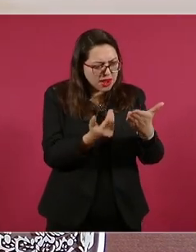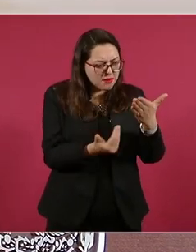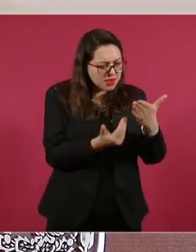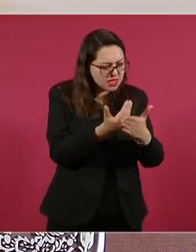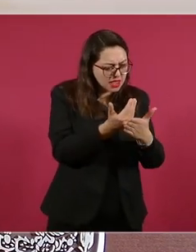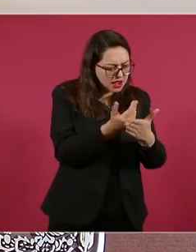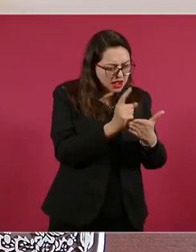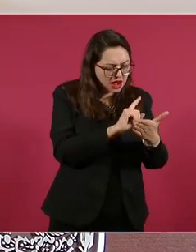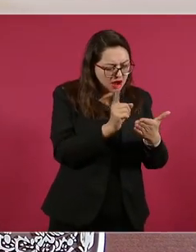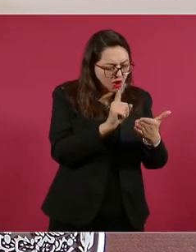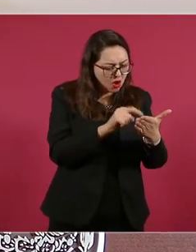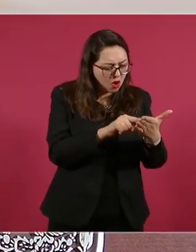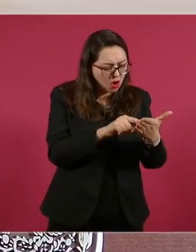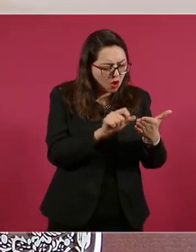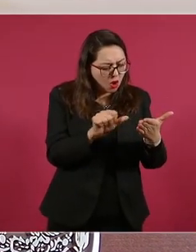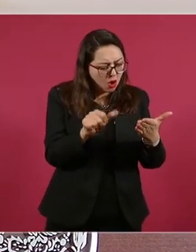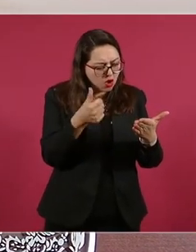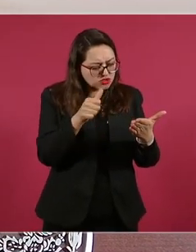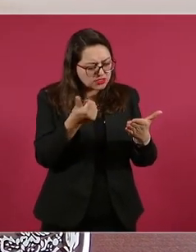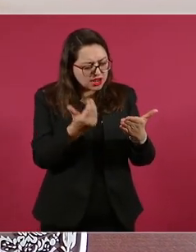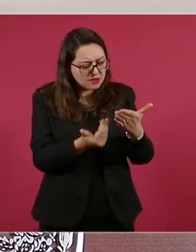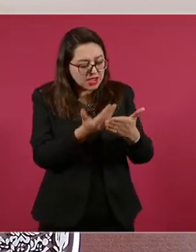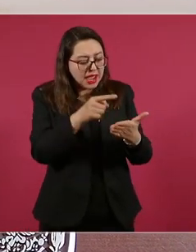lo detuvieron a las 11.